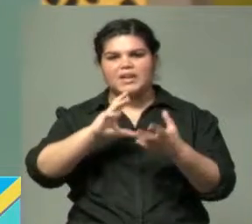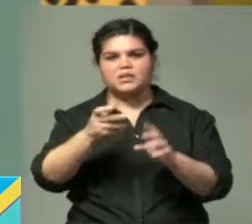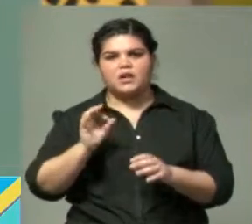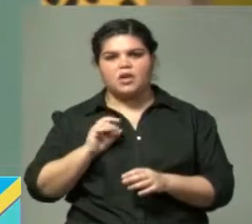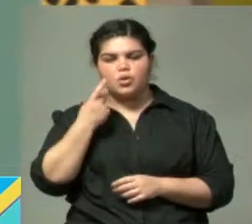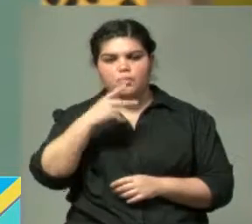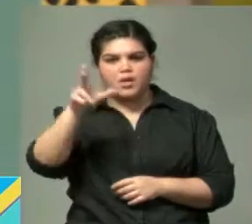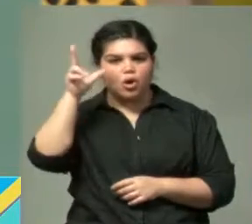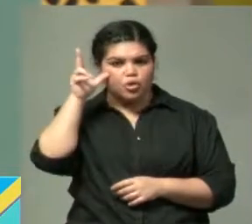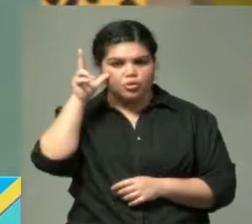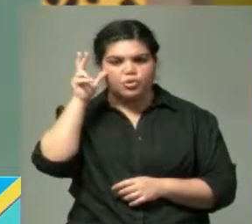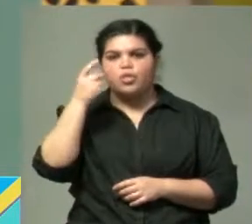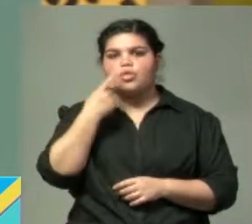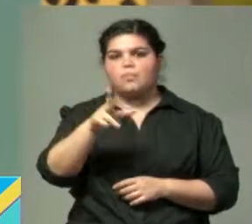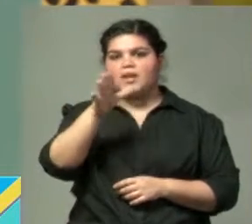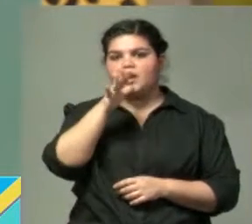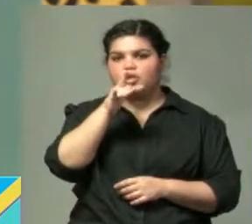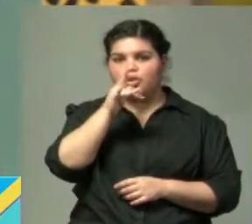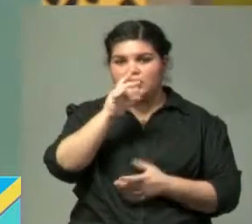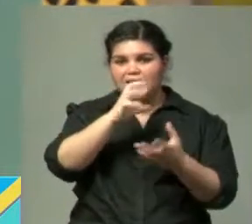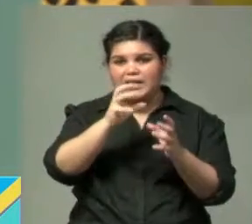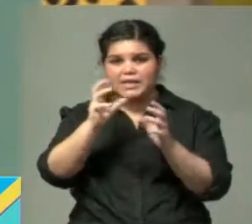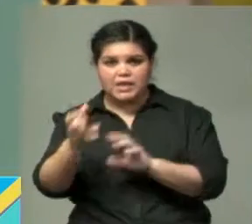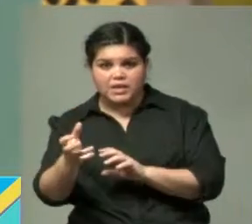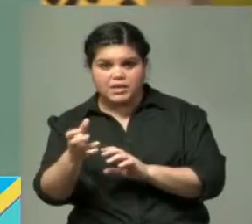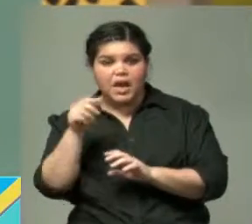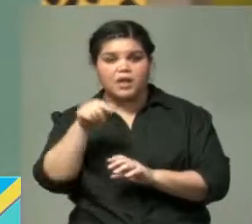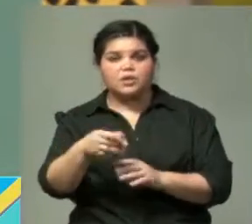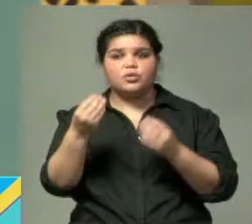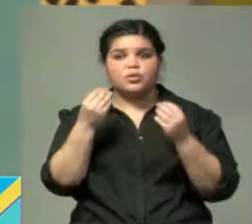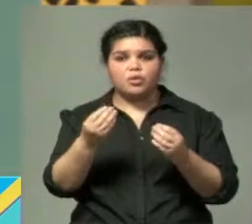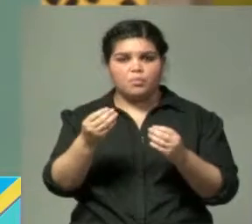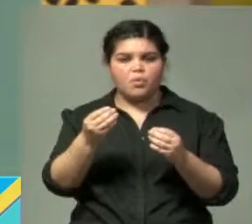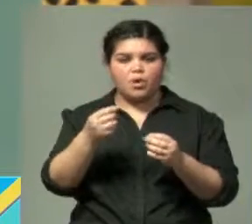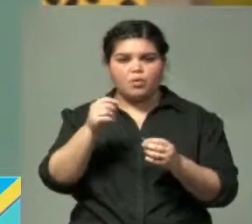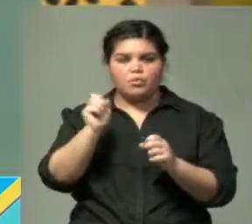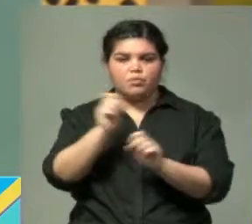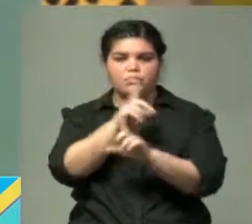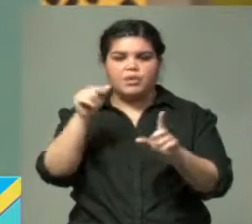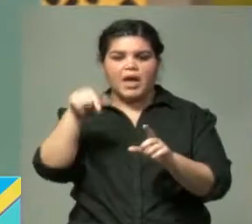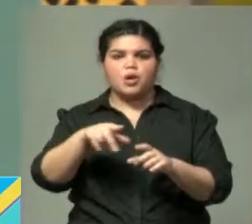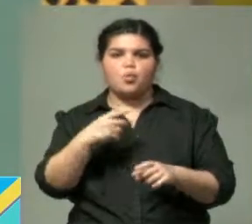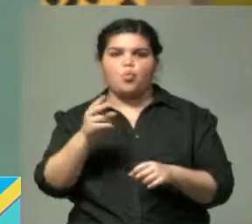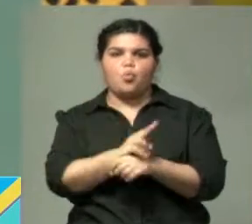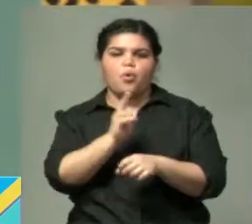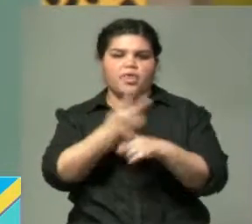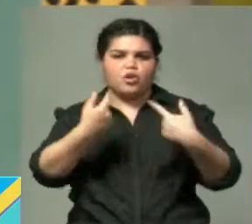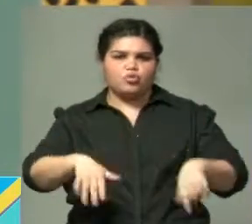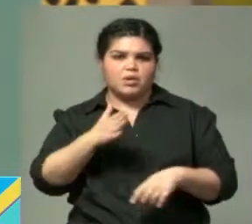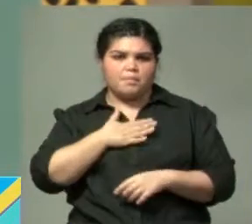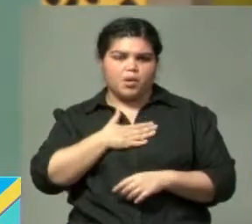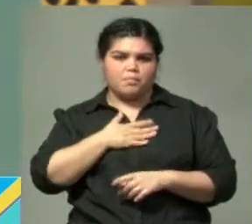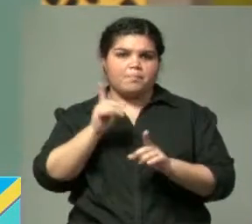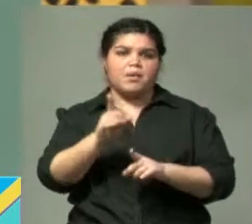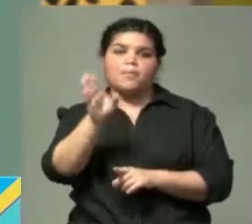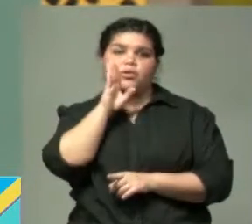de una pequeña crisis en el 2014, interviene este factor mundial novedoso que es el proteccionismo. Trump en los Estados Unidos